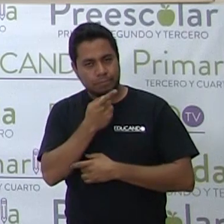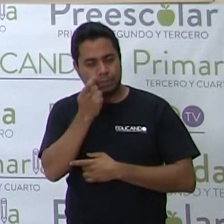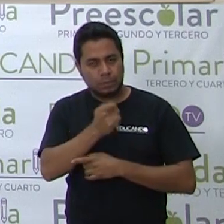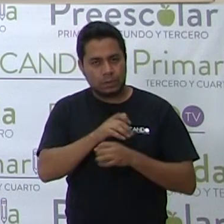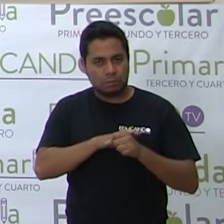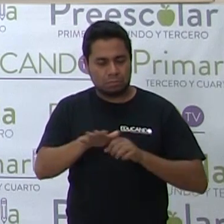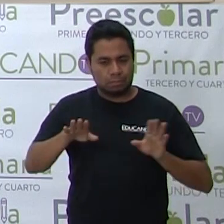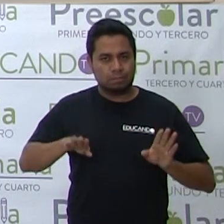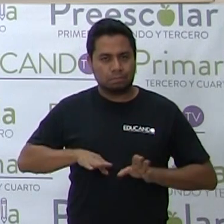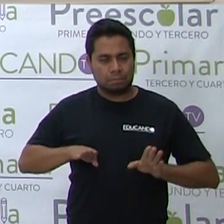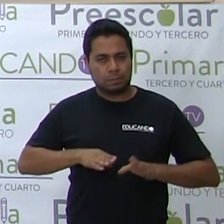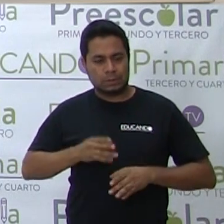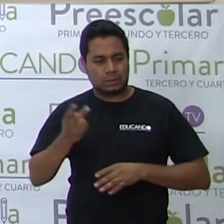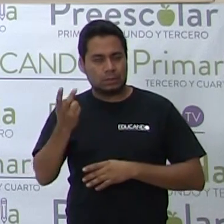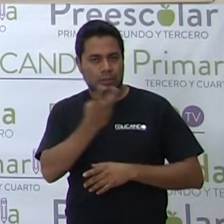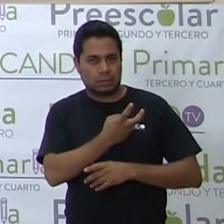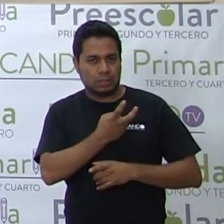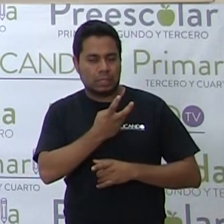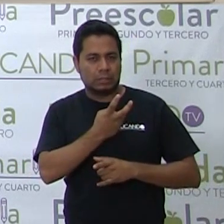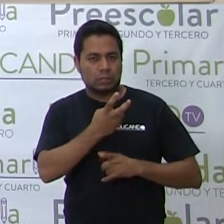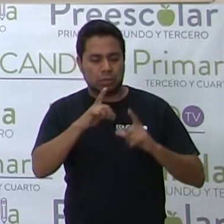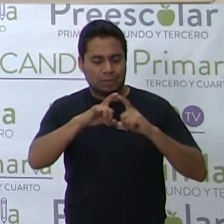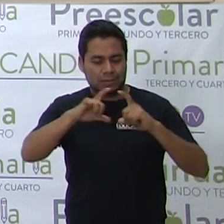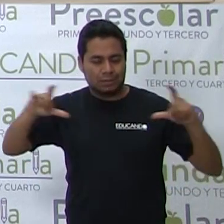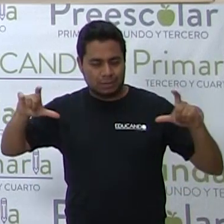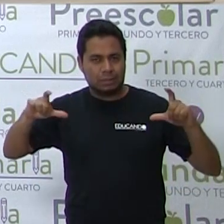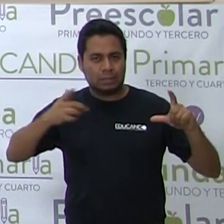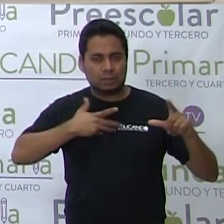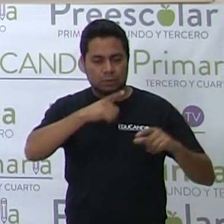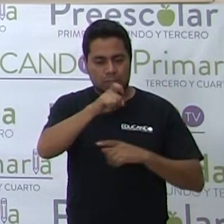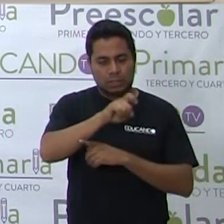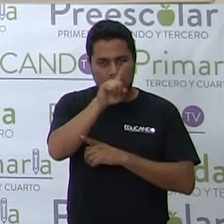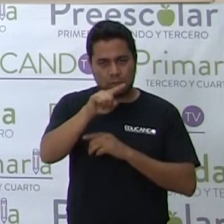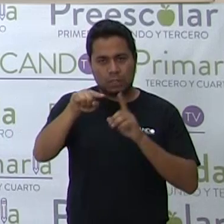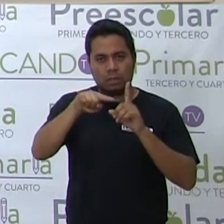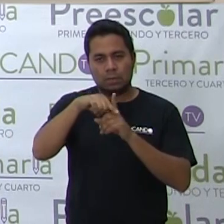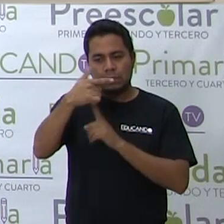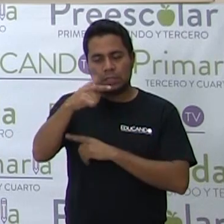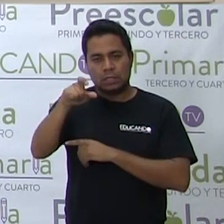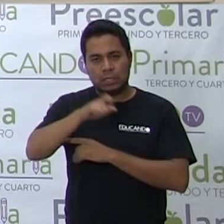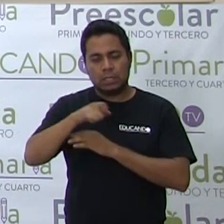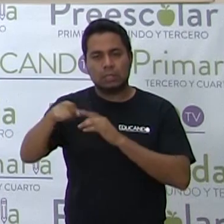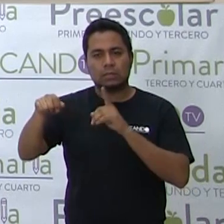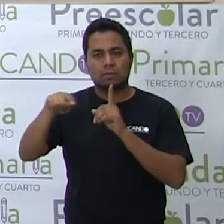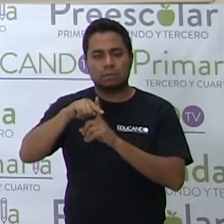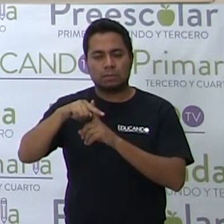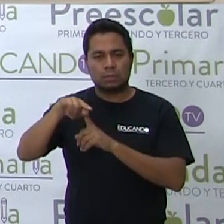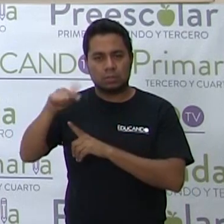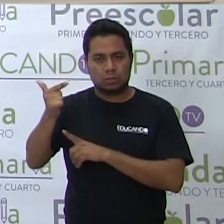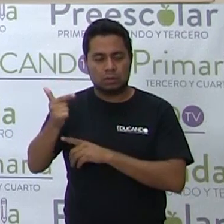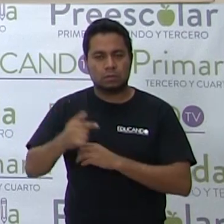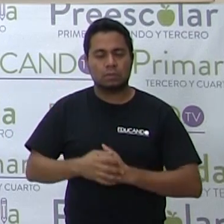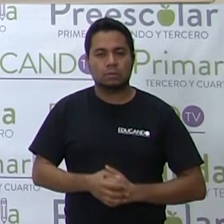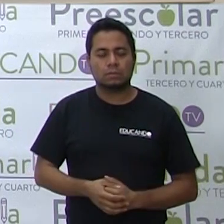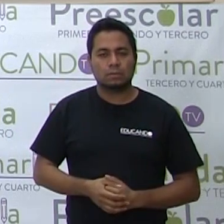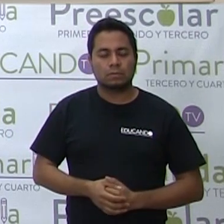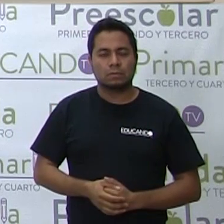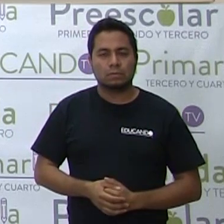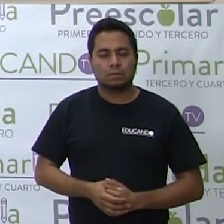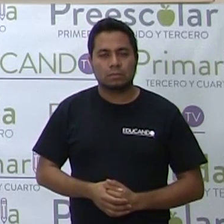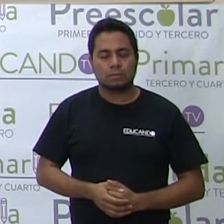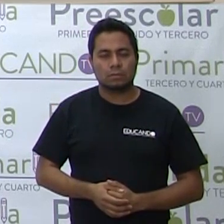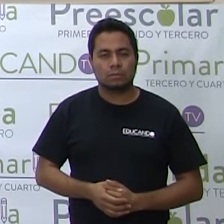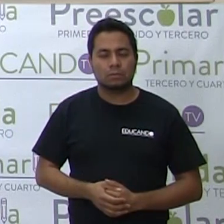elementos de de la ecuación cuadrática x cu + 7x + 12 primeramente